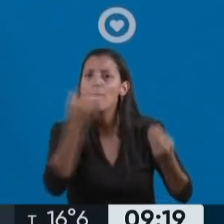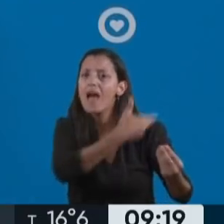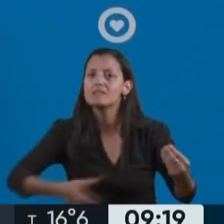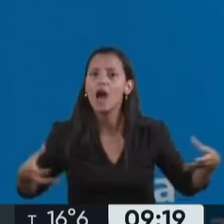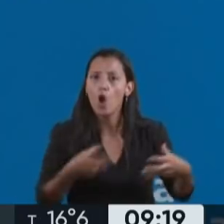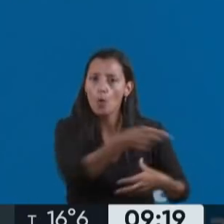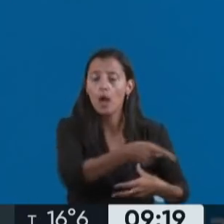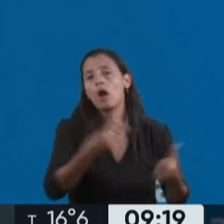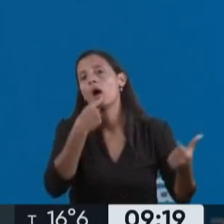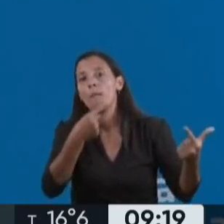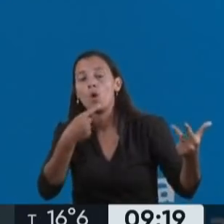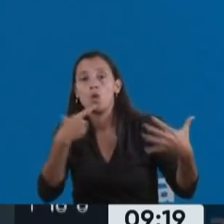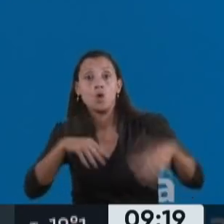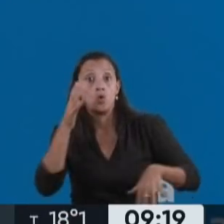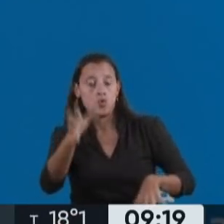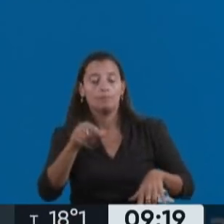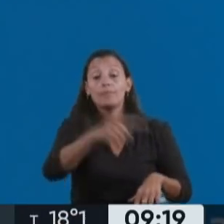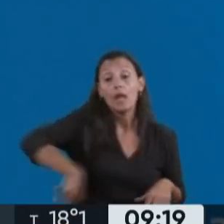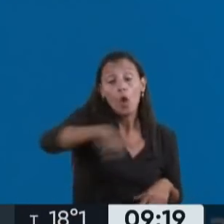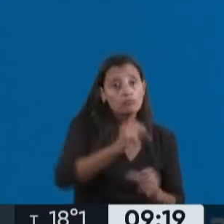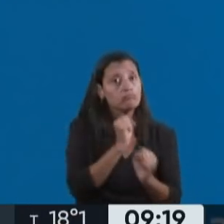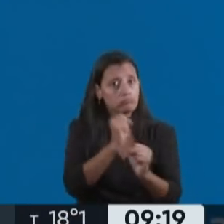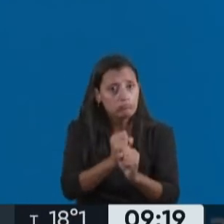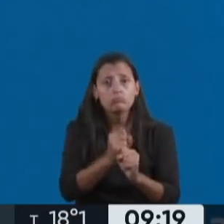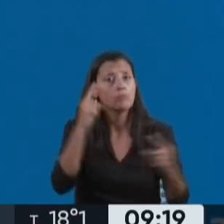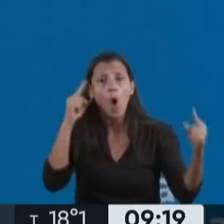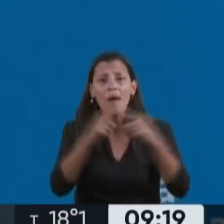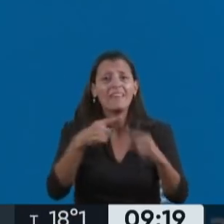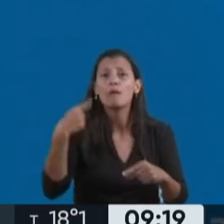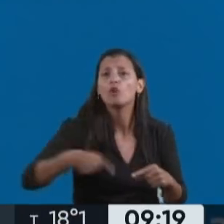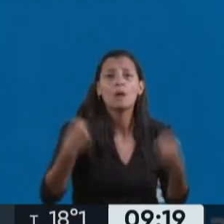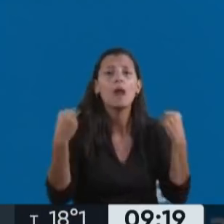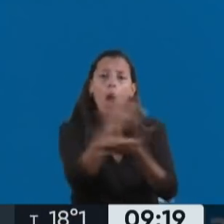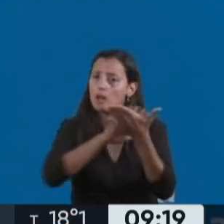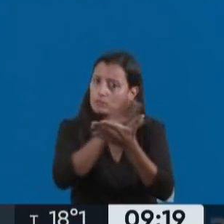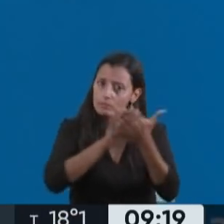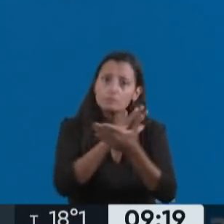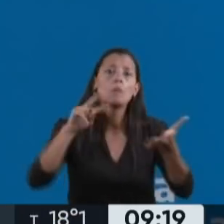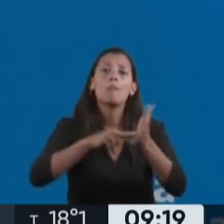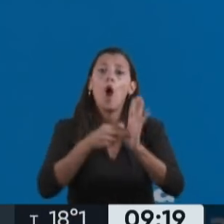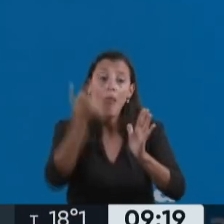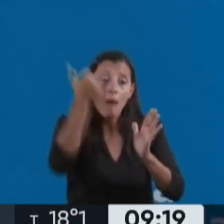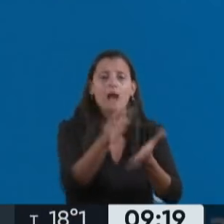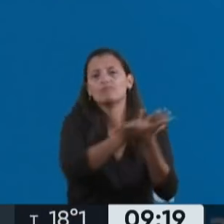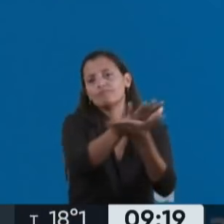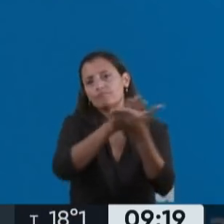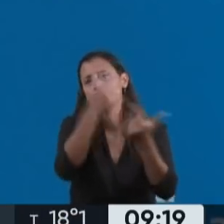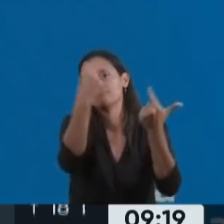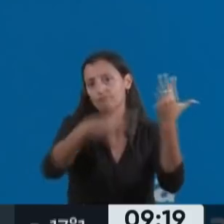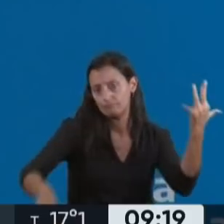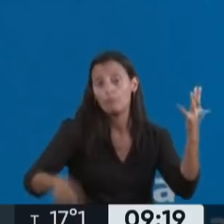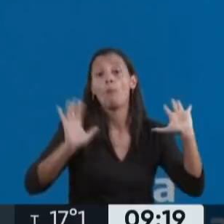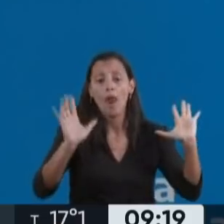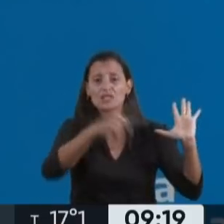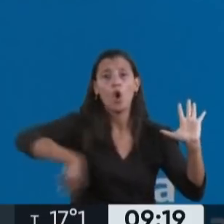Nicolás. Trabajamos con las hipótesis de que las cosas se solucionan y que estamos trabajando para solucionarlas, con lo cual preferimos no